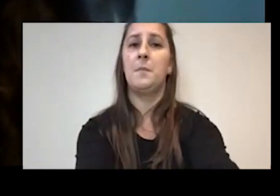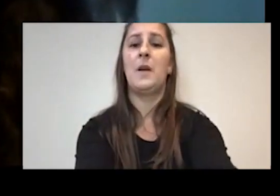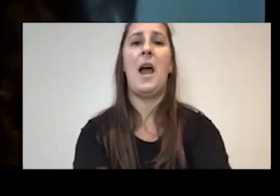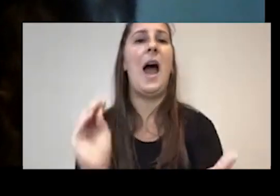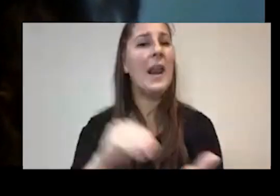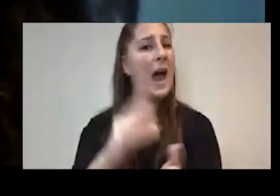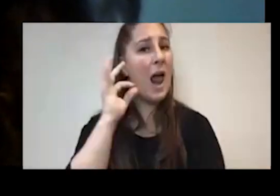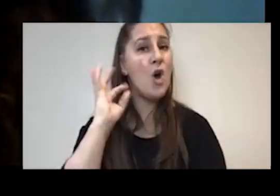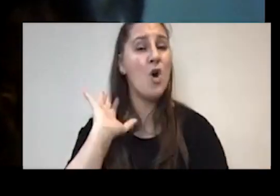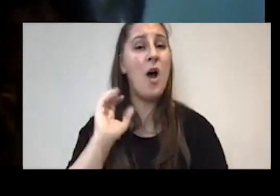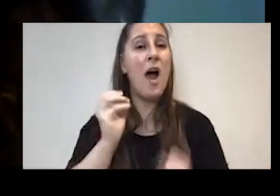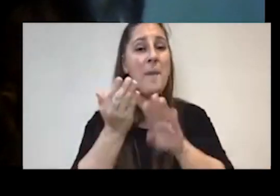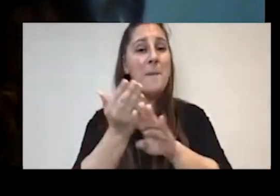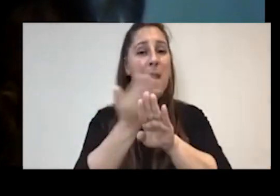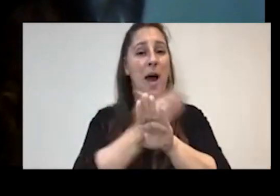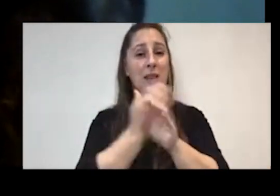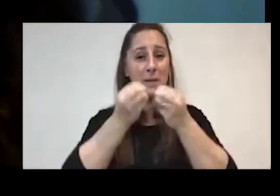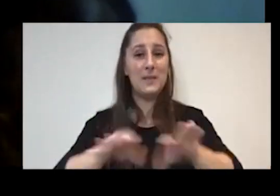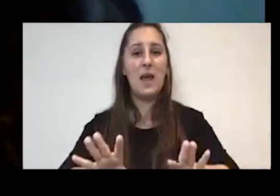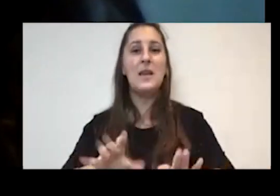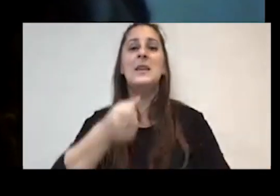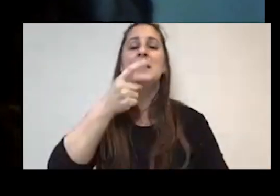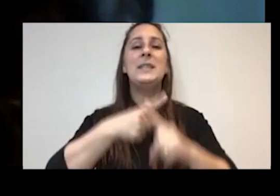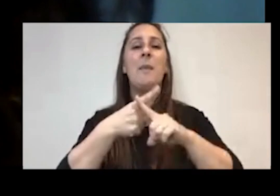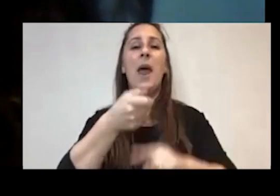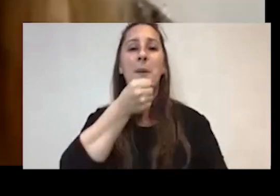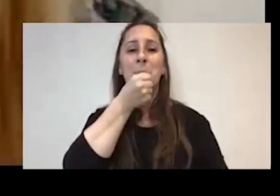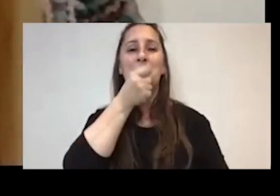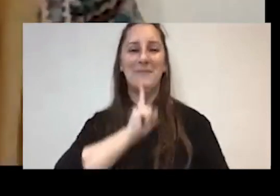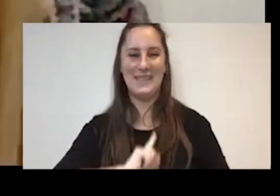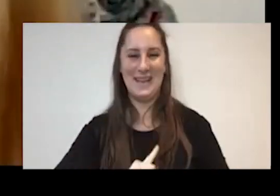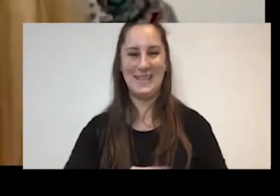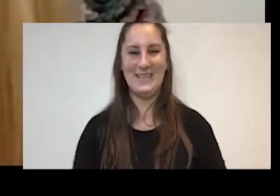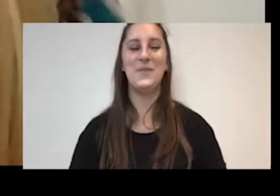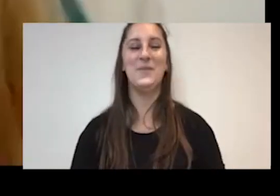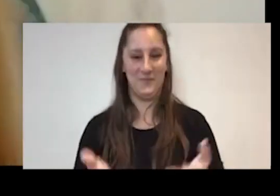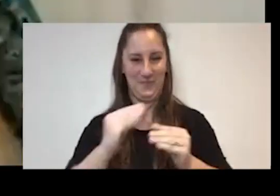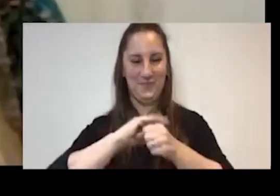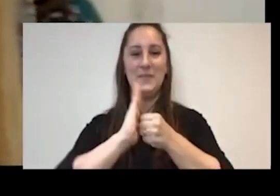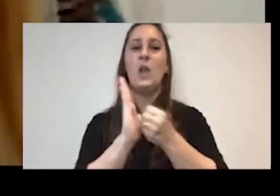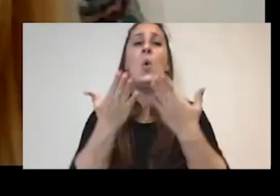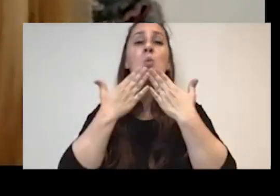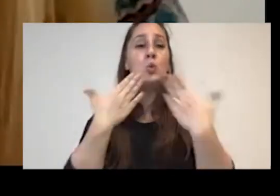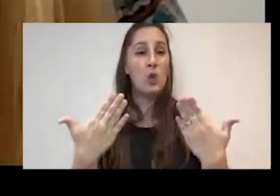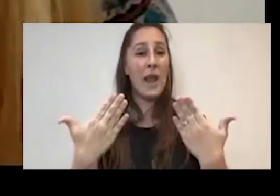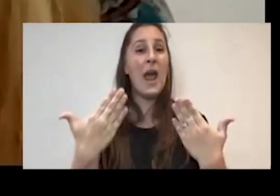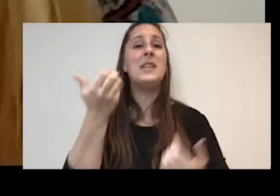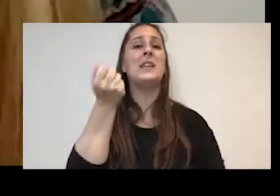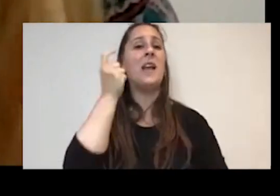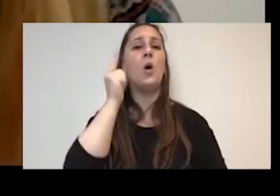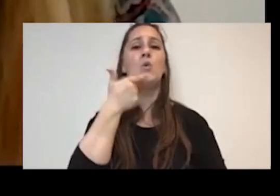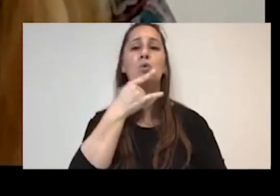algo antes de iniciar? Está silenciada. Sí, estoy silenciada. Bueno, muchas gracias,